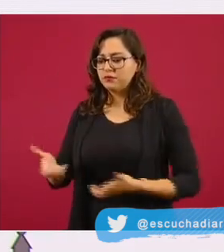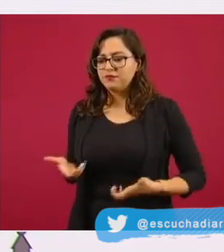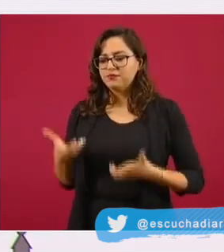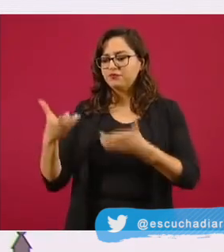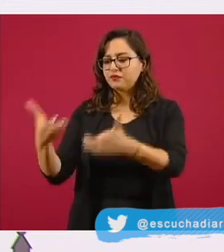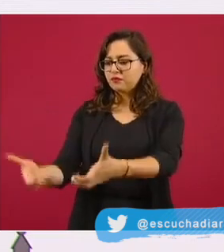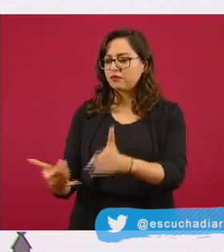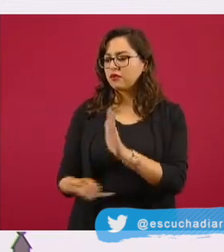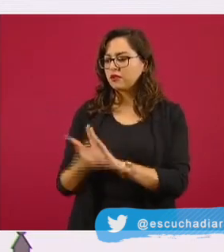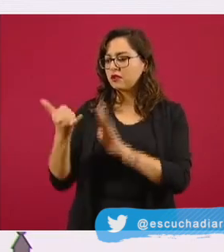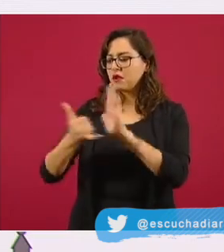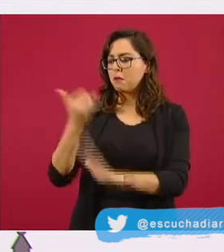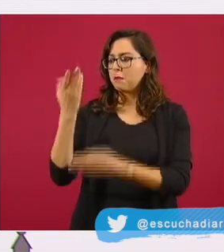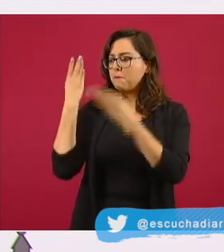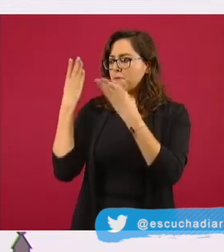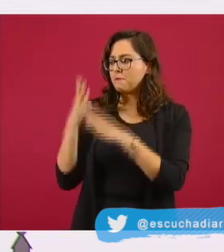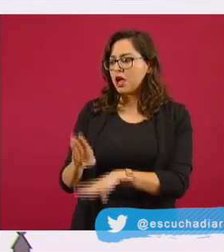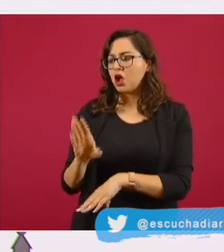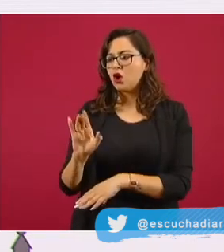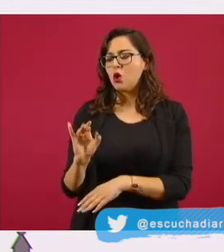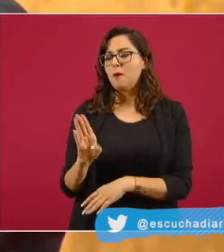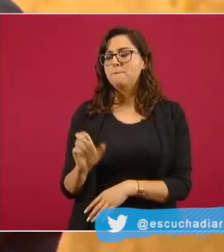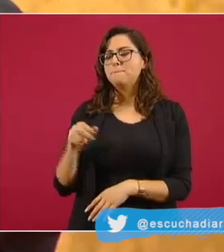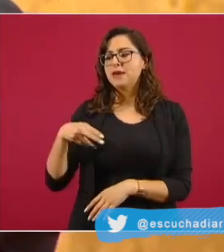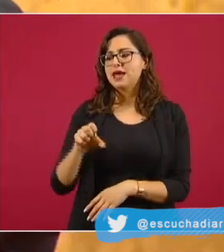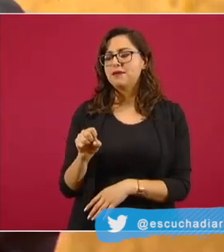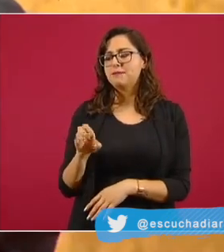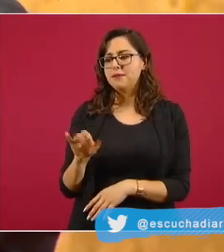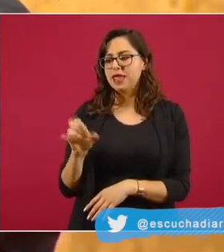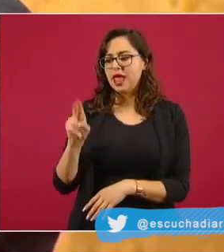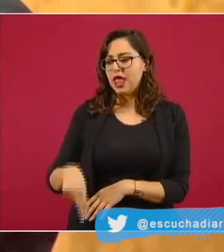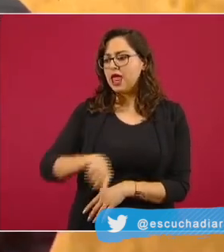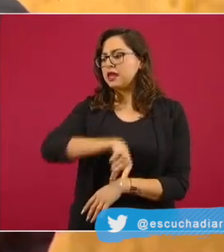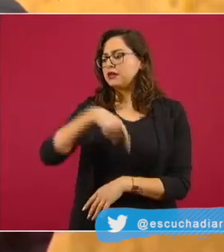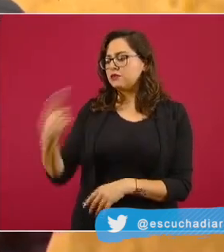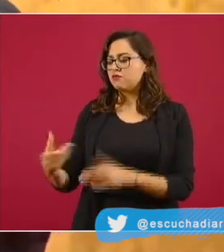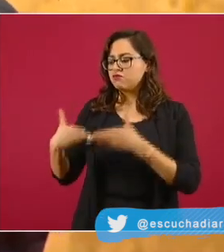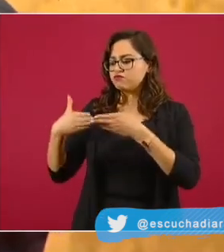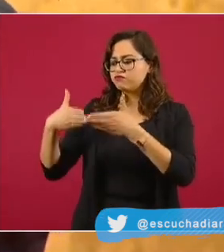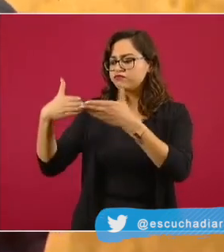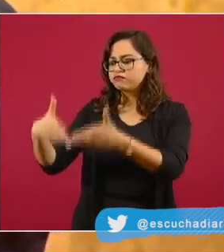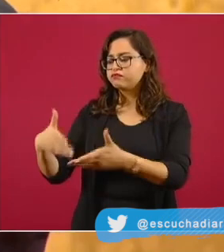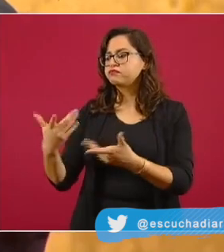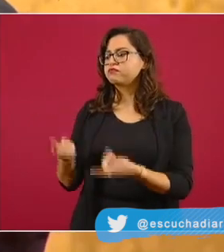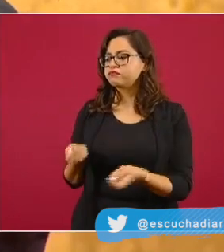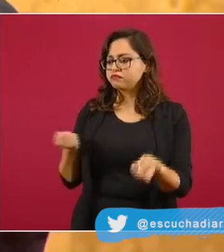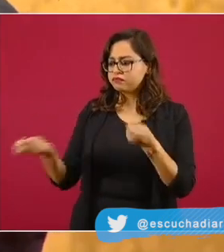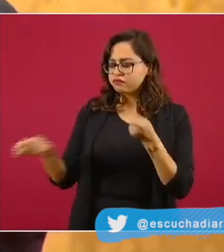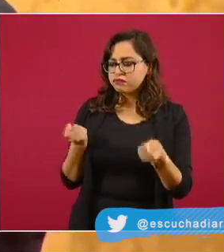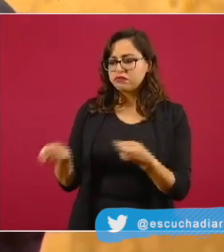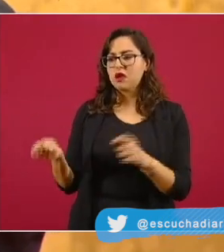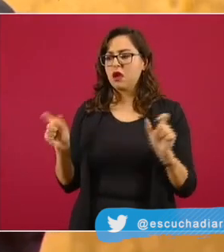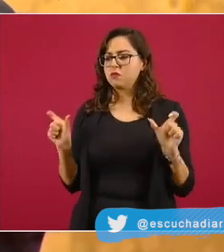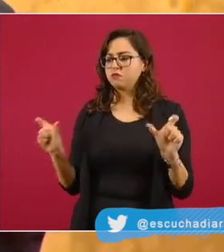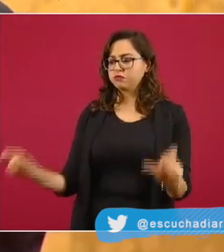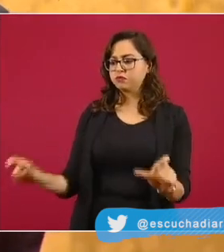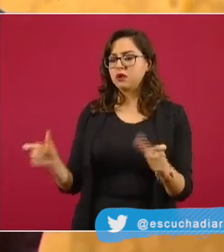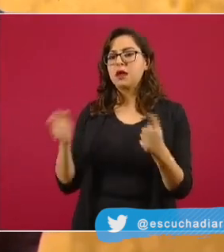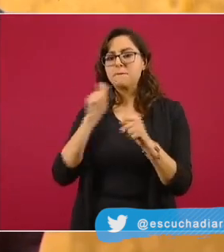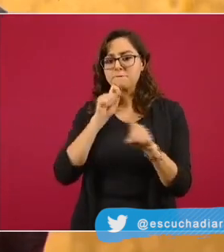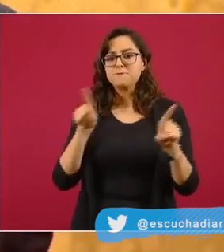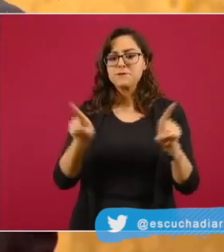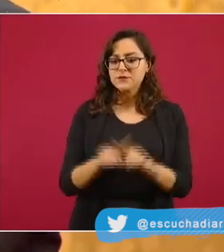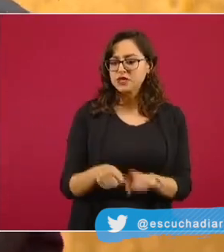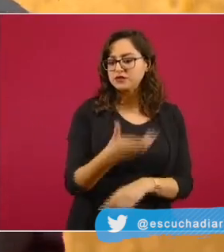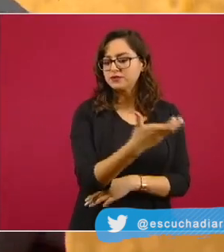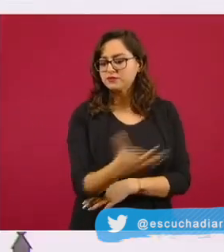del Banco de Bienestar, administran puertos, vigilan aduanas y cultivan en